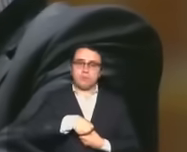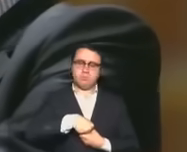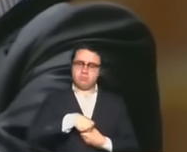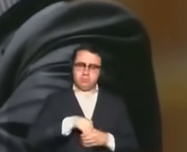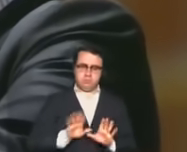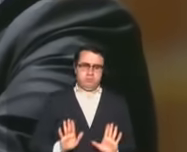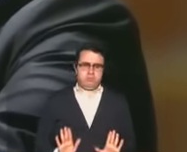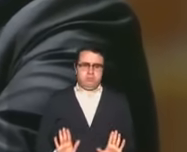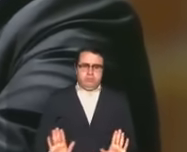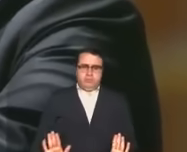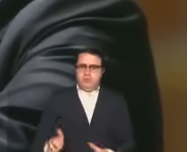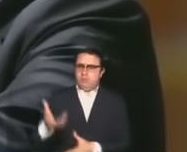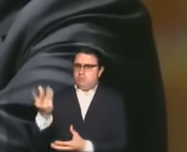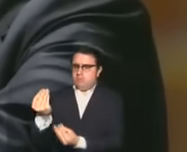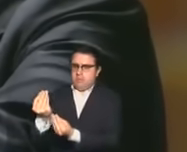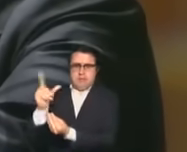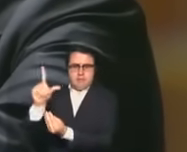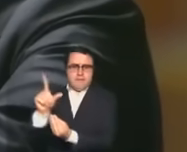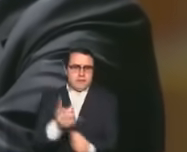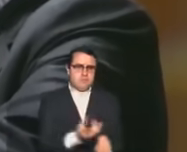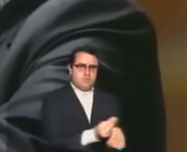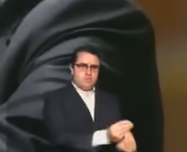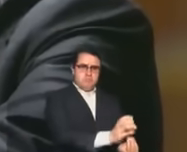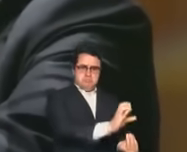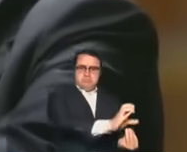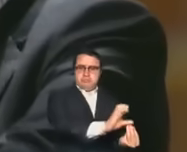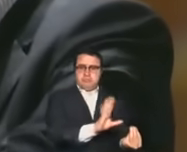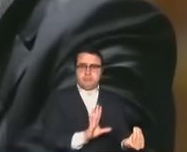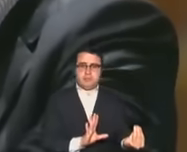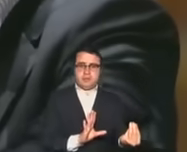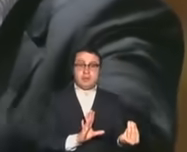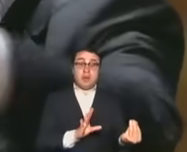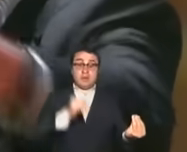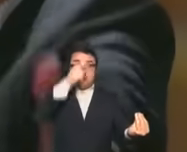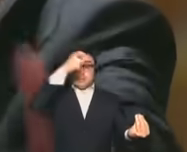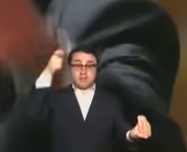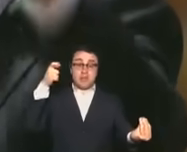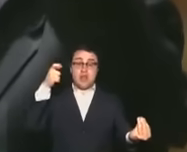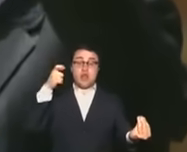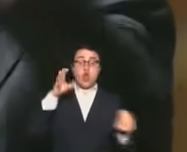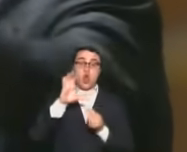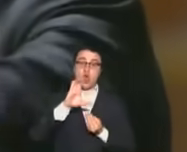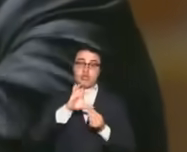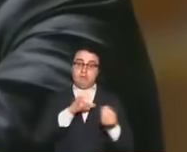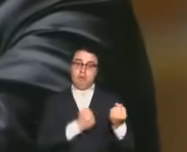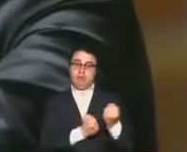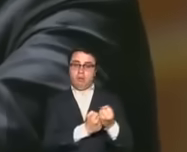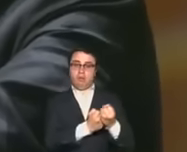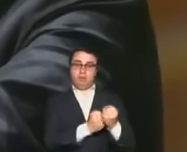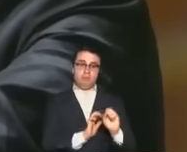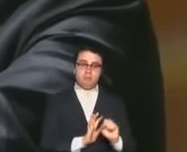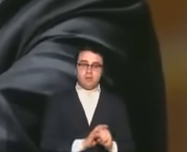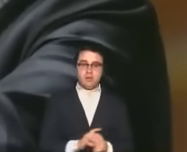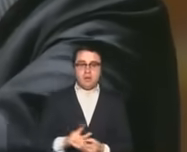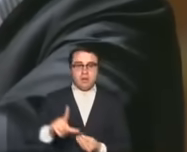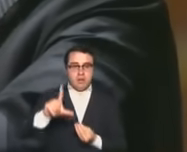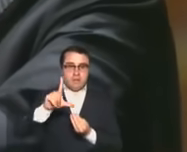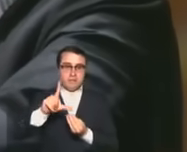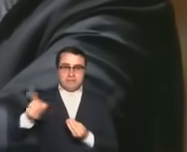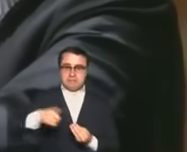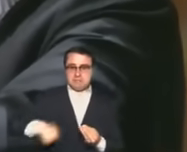no estatal, el Estado era godo, conservador, los liberales los que iban a